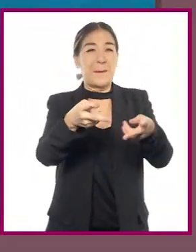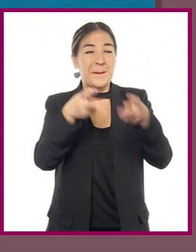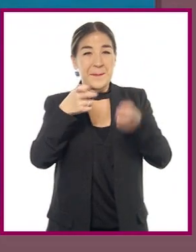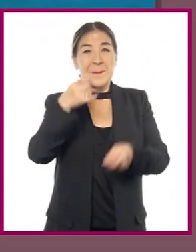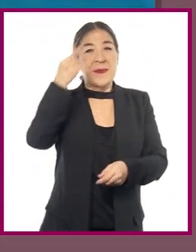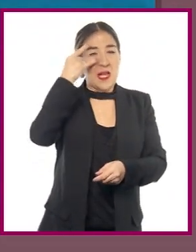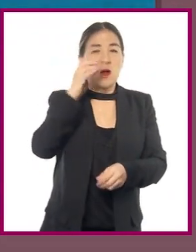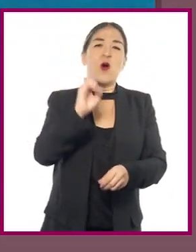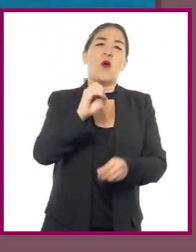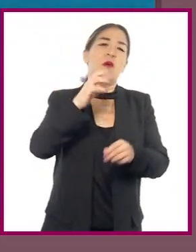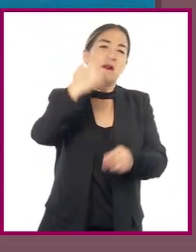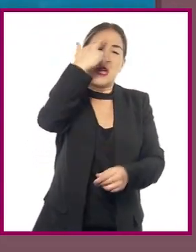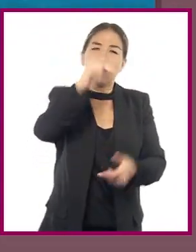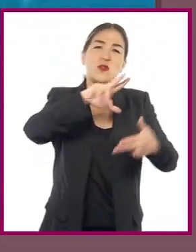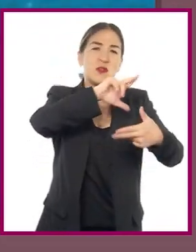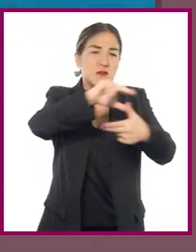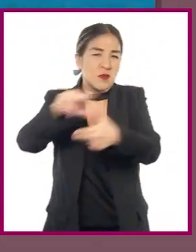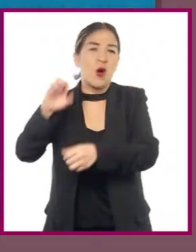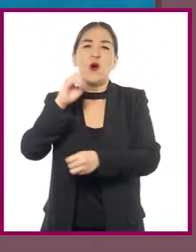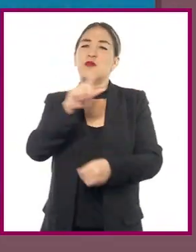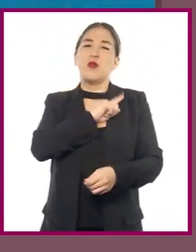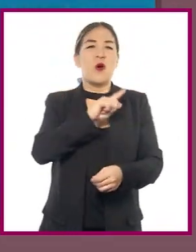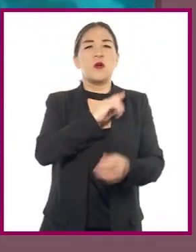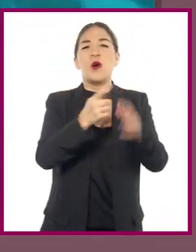o por causas climáticas.